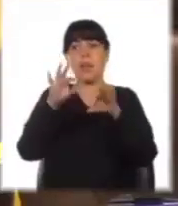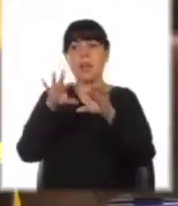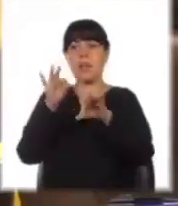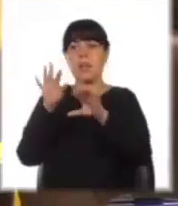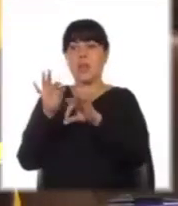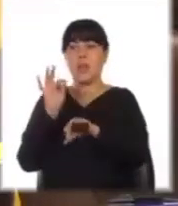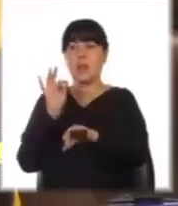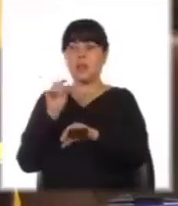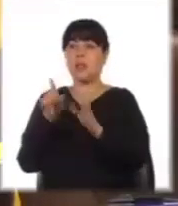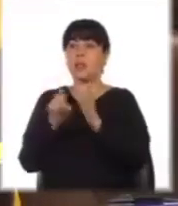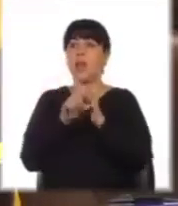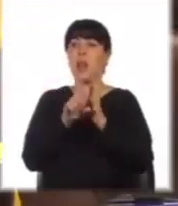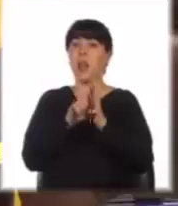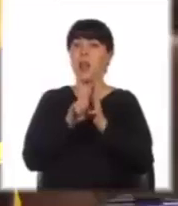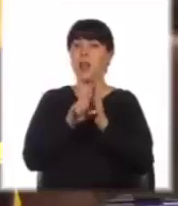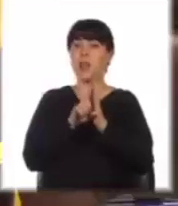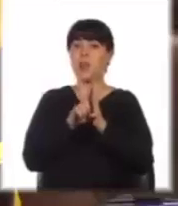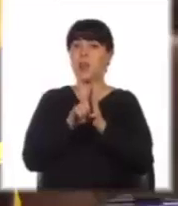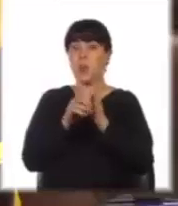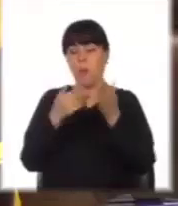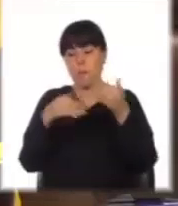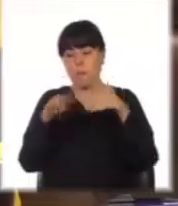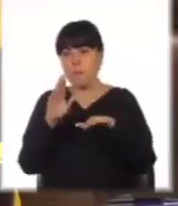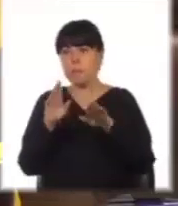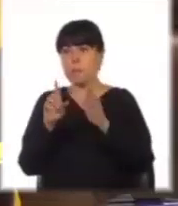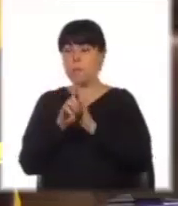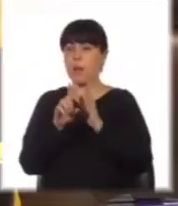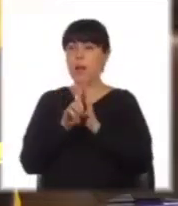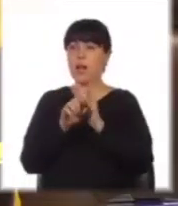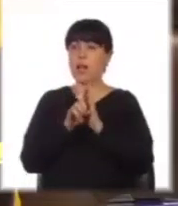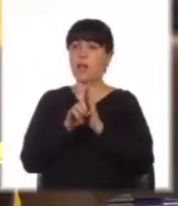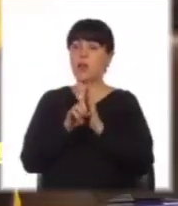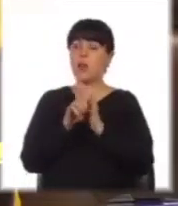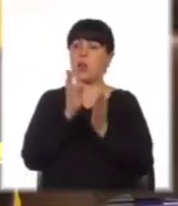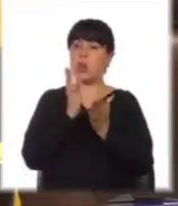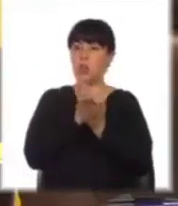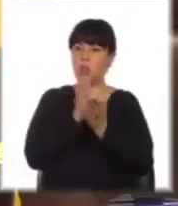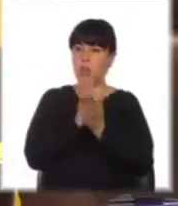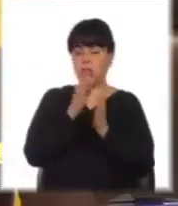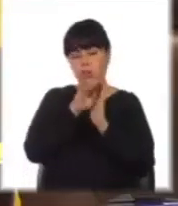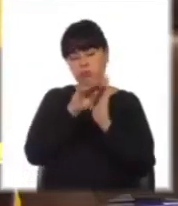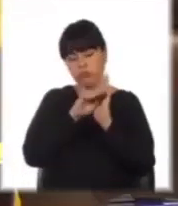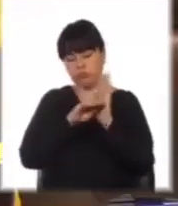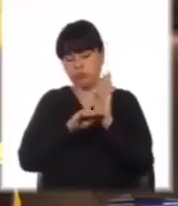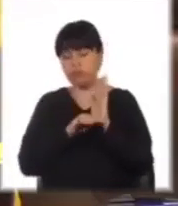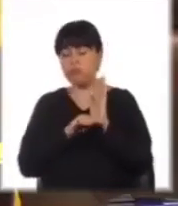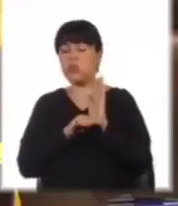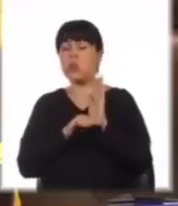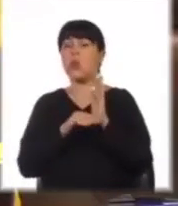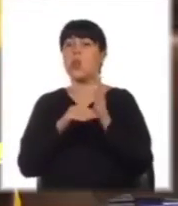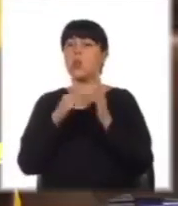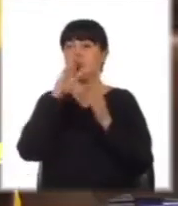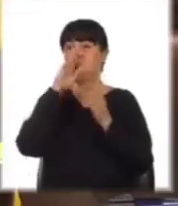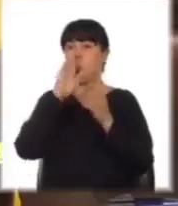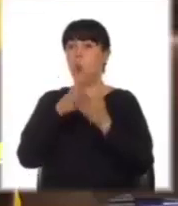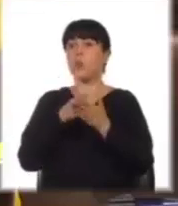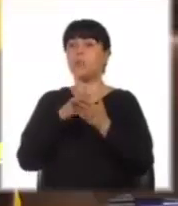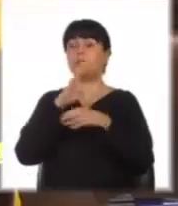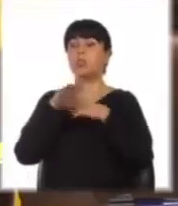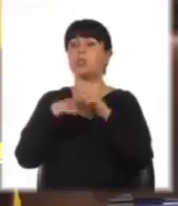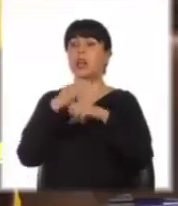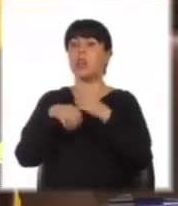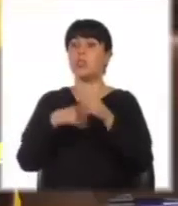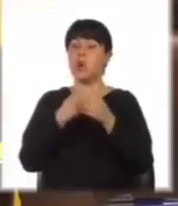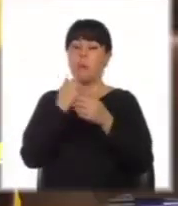Y esta ley, como tantas otras de la agenda de derechos que hemos venido construyendo en estos últimos años, muestra la